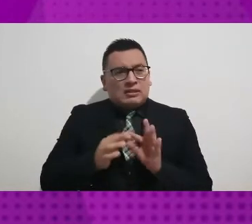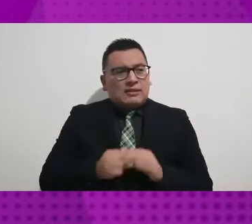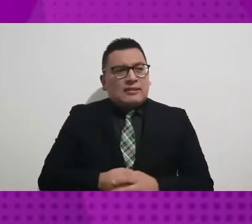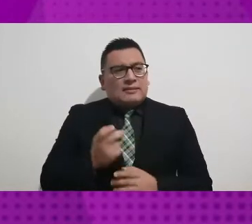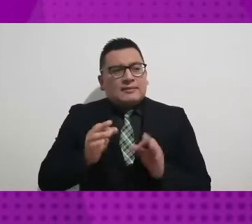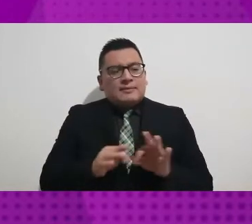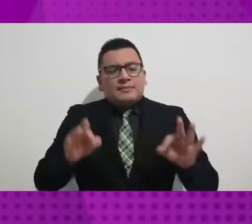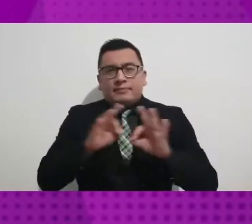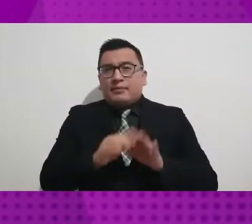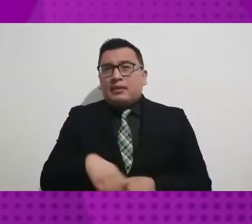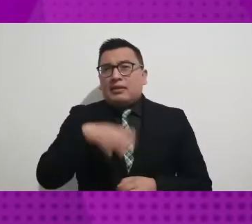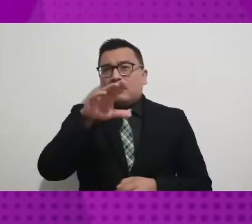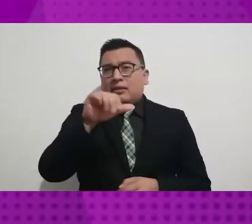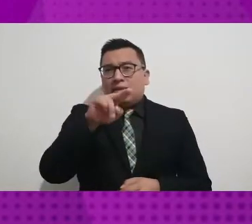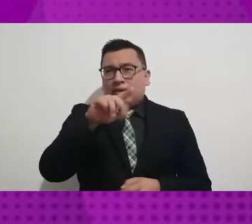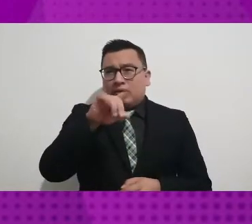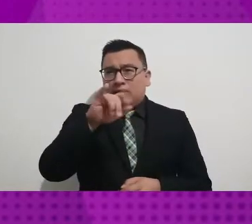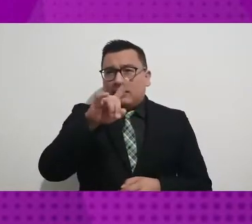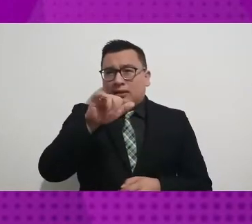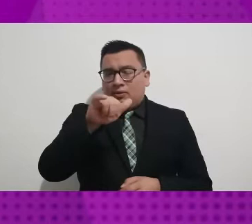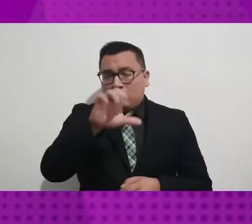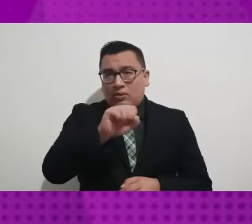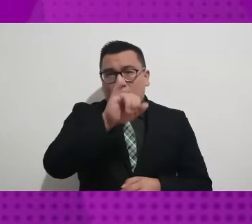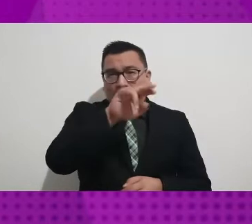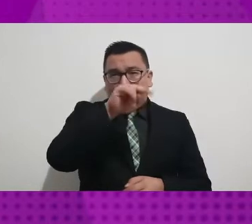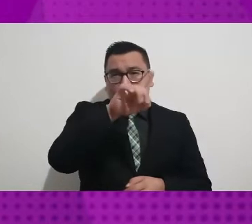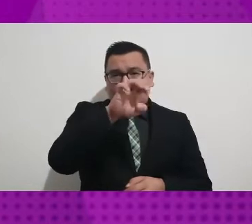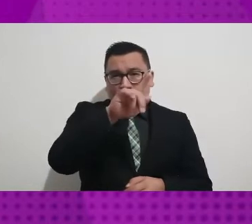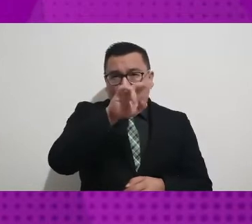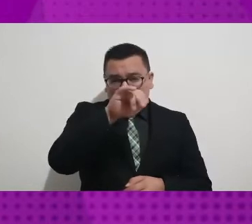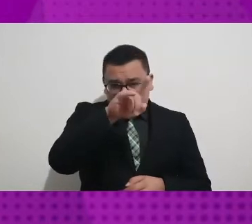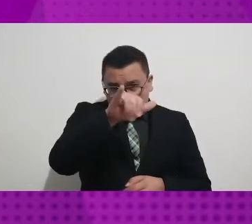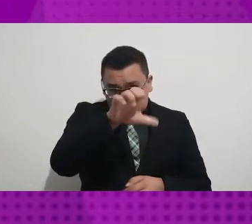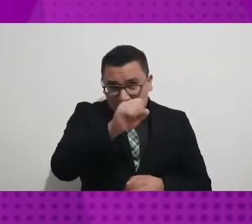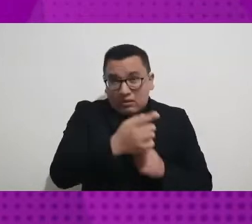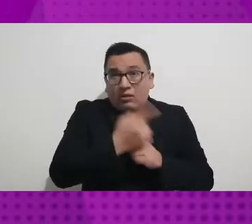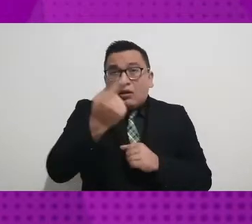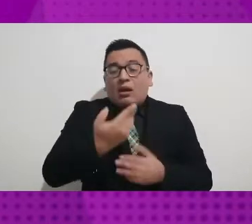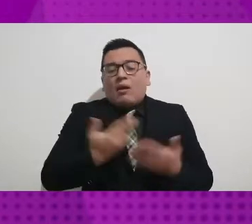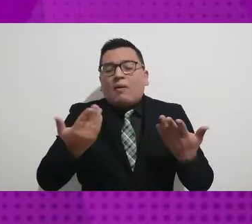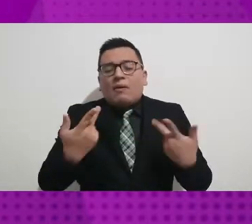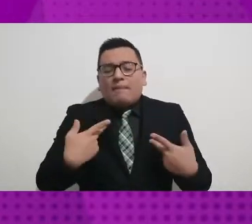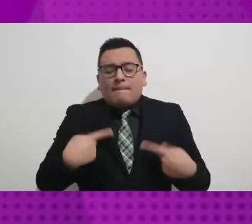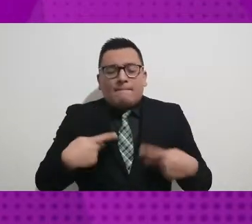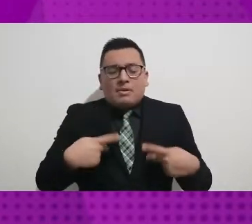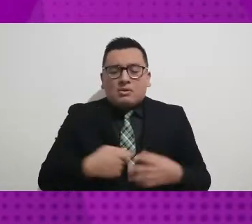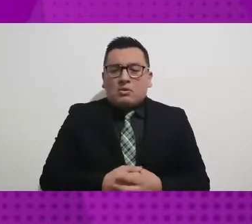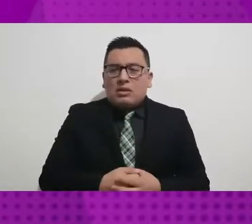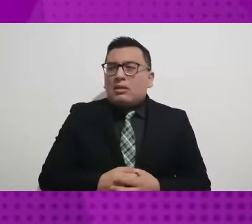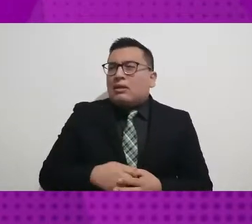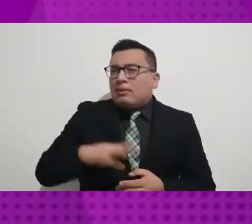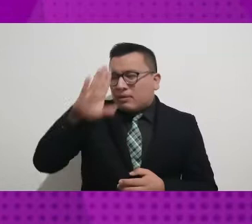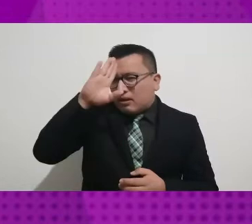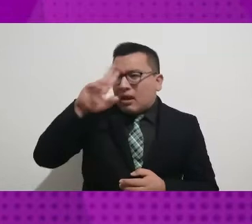subrayar que se vuelven importantes las candidaturas independientes en la medida que permiten tener más opciones